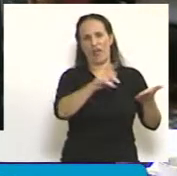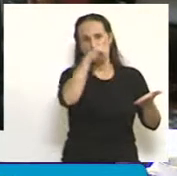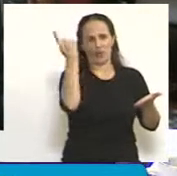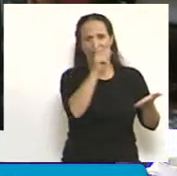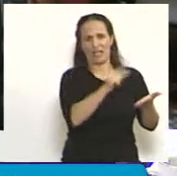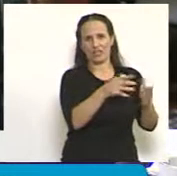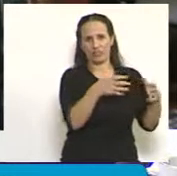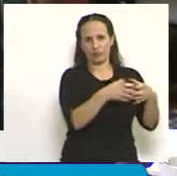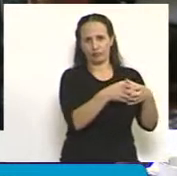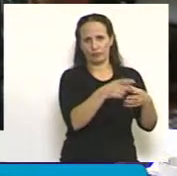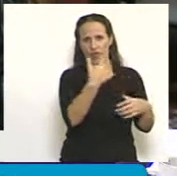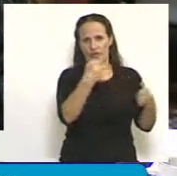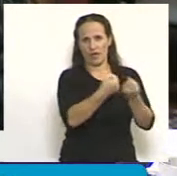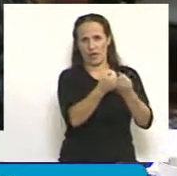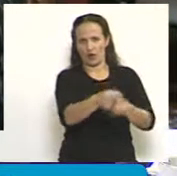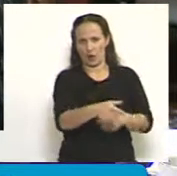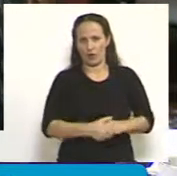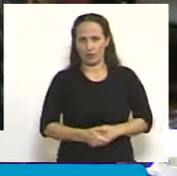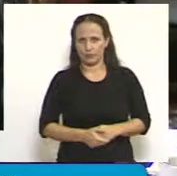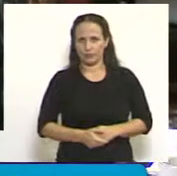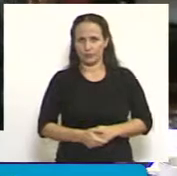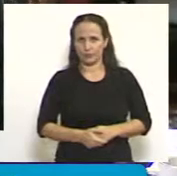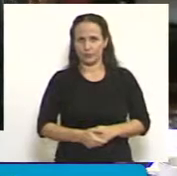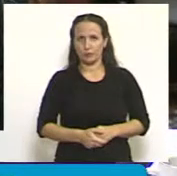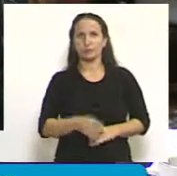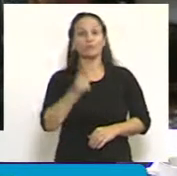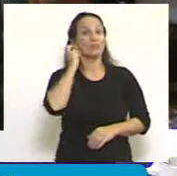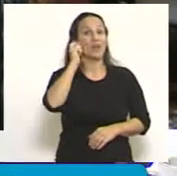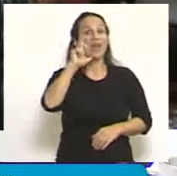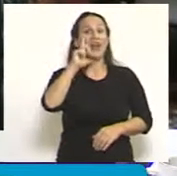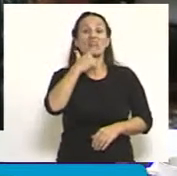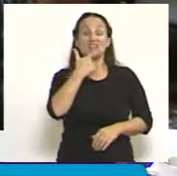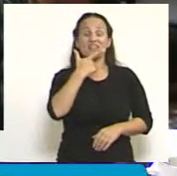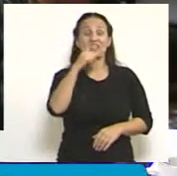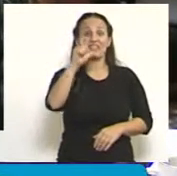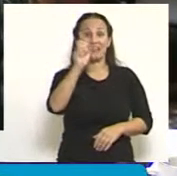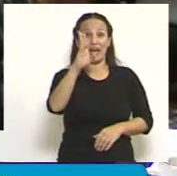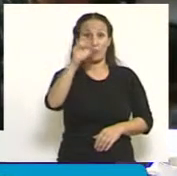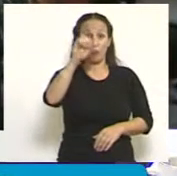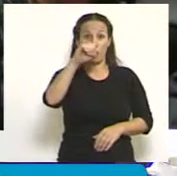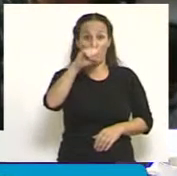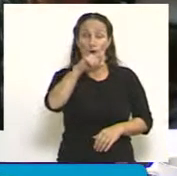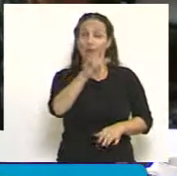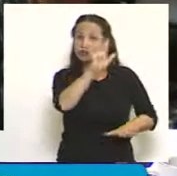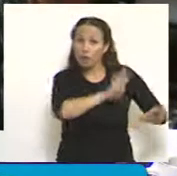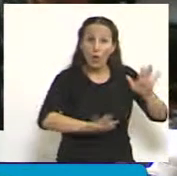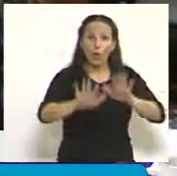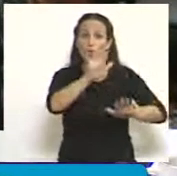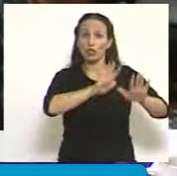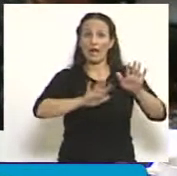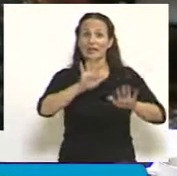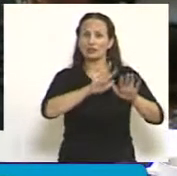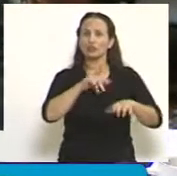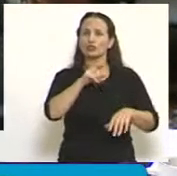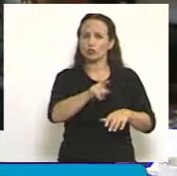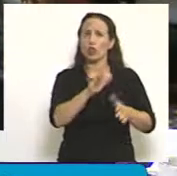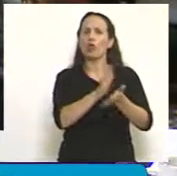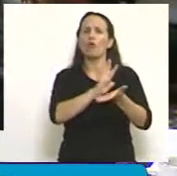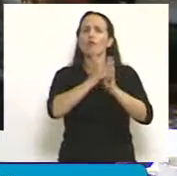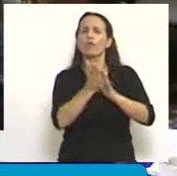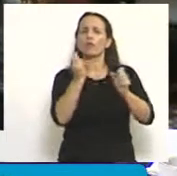si es la prima. Y entonces, como es la prima, pueden hablar por teléfono de otra manera y no consideran instrucciones lo que ustedes llaman instrucciones.